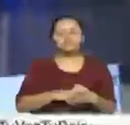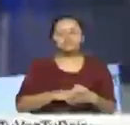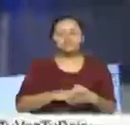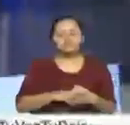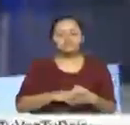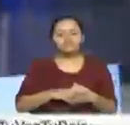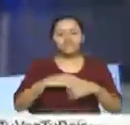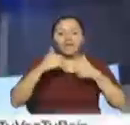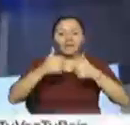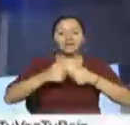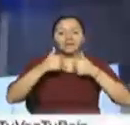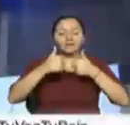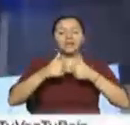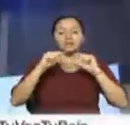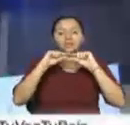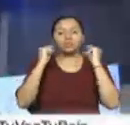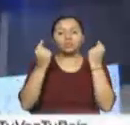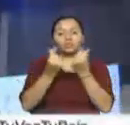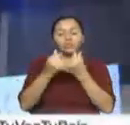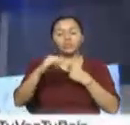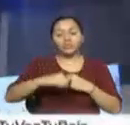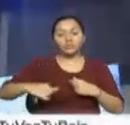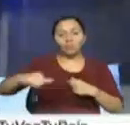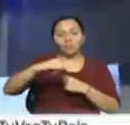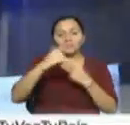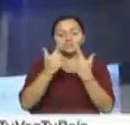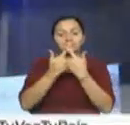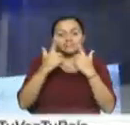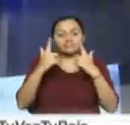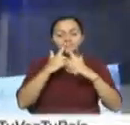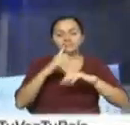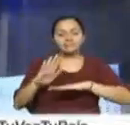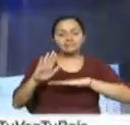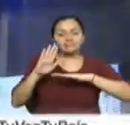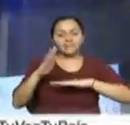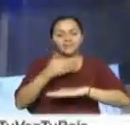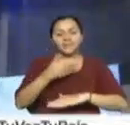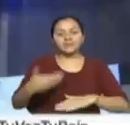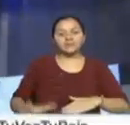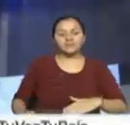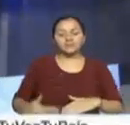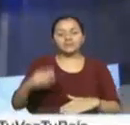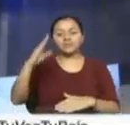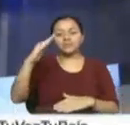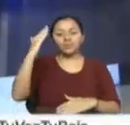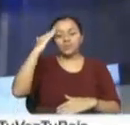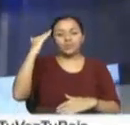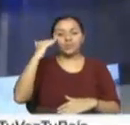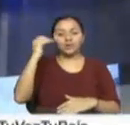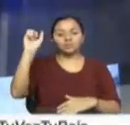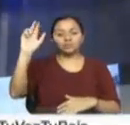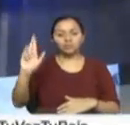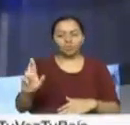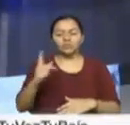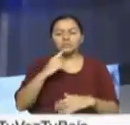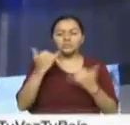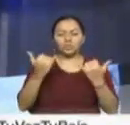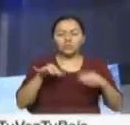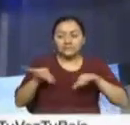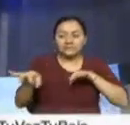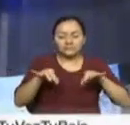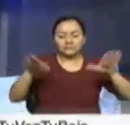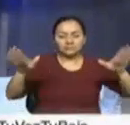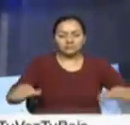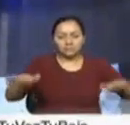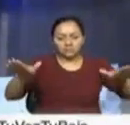El candidato del Partido Democrático Liberal asumió la presidencia de Corea del Sur. Entre sus objetivos está bajar las tensiones en la